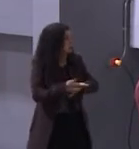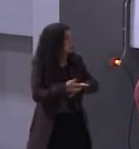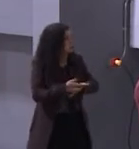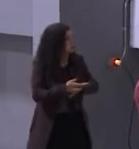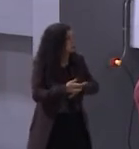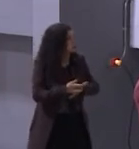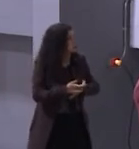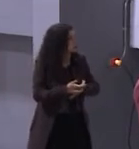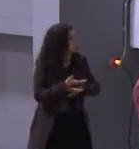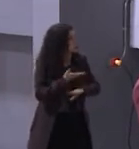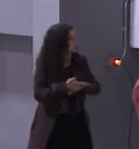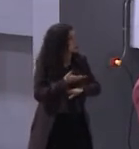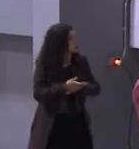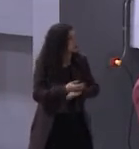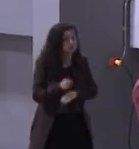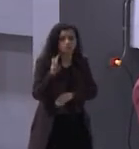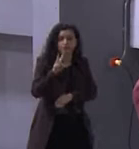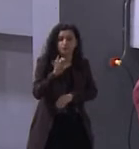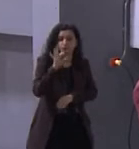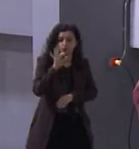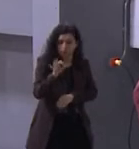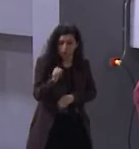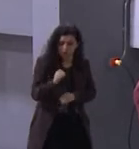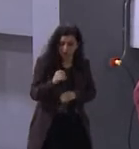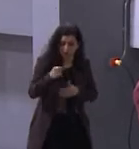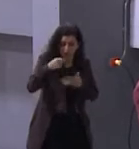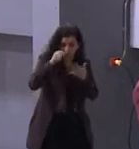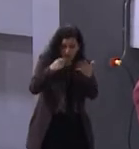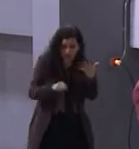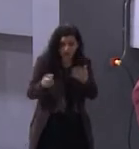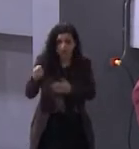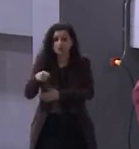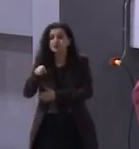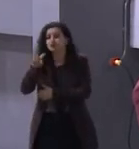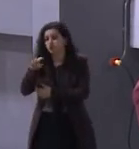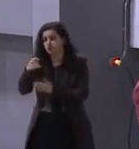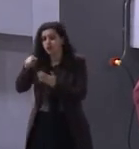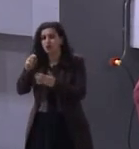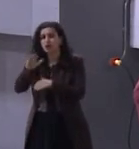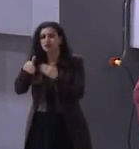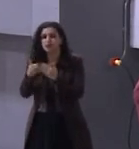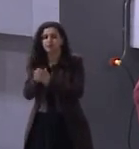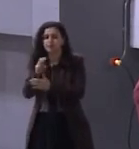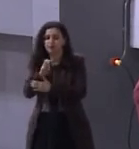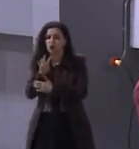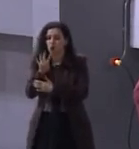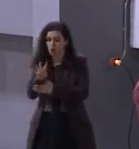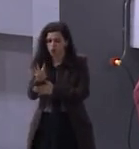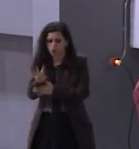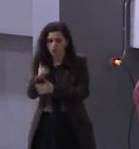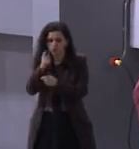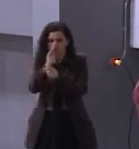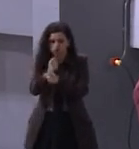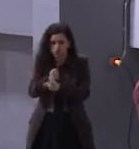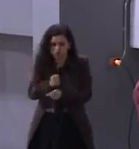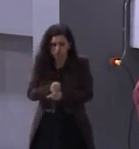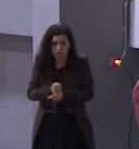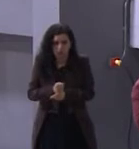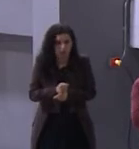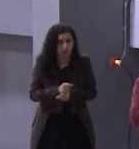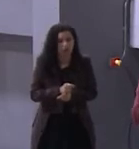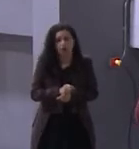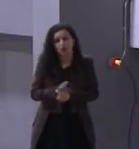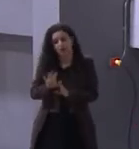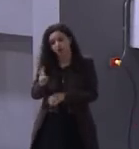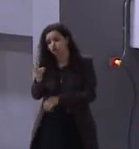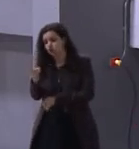23 garantías, 19 garantías, eso fue para el 24 de enero, había un cumplimiento muy importante y habían dos